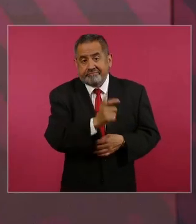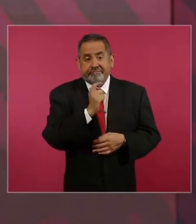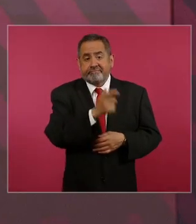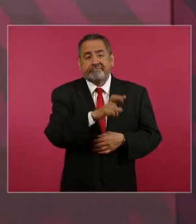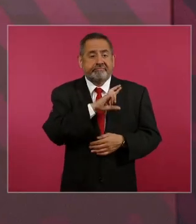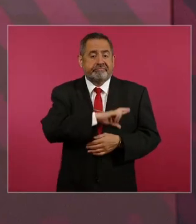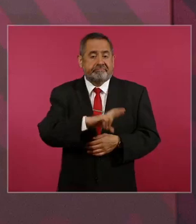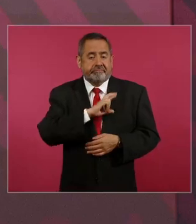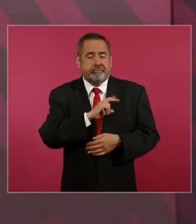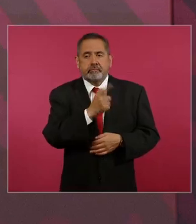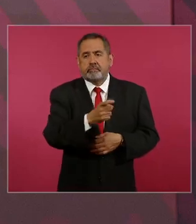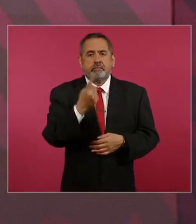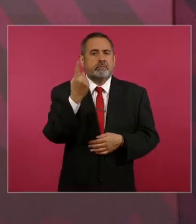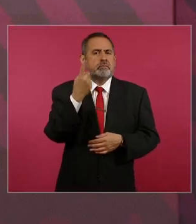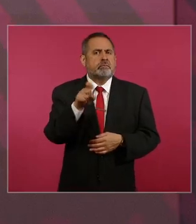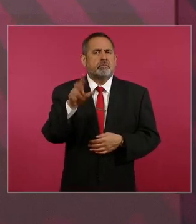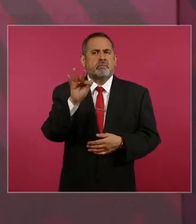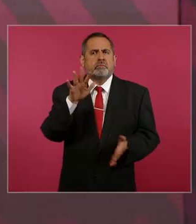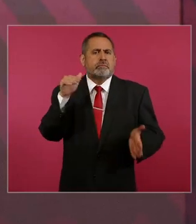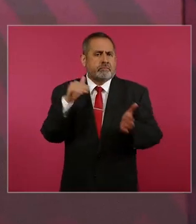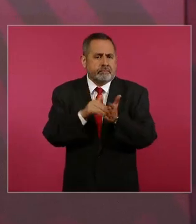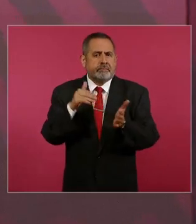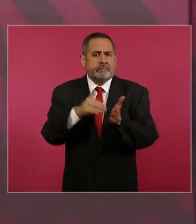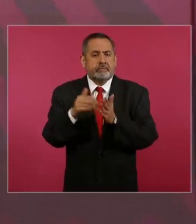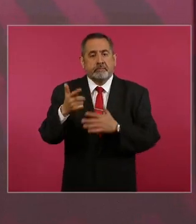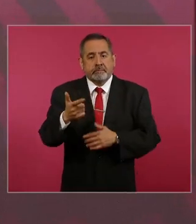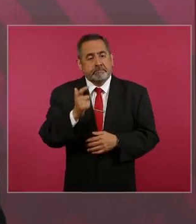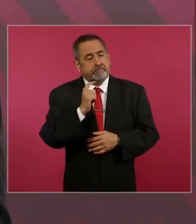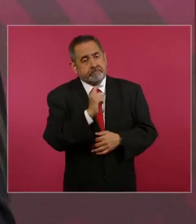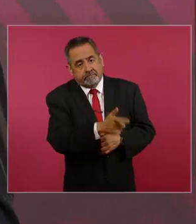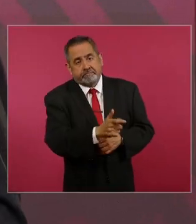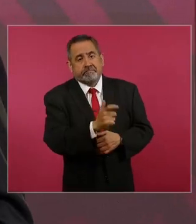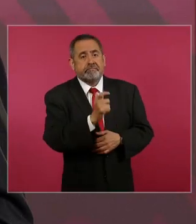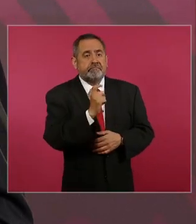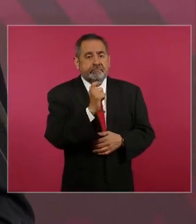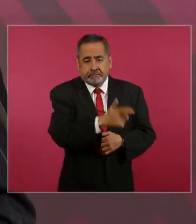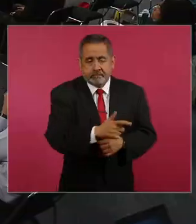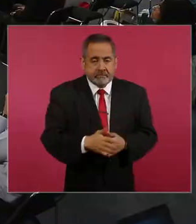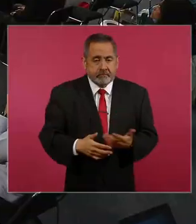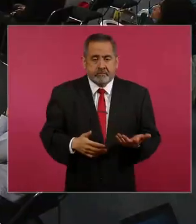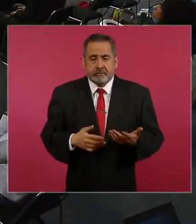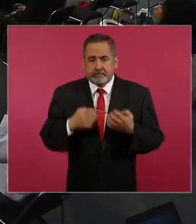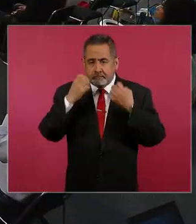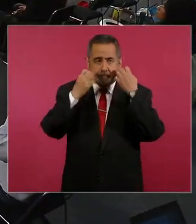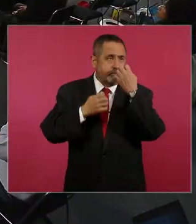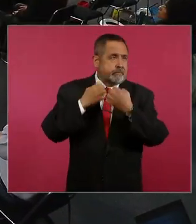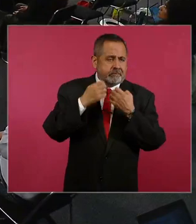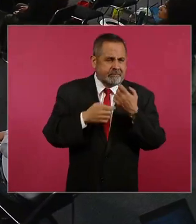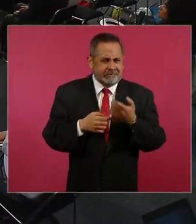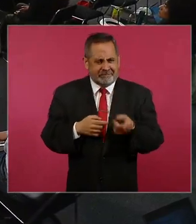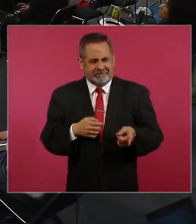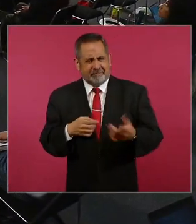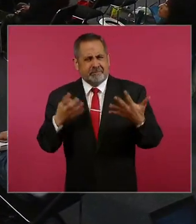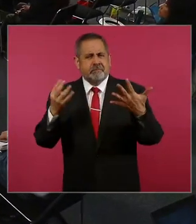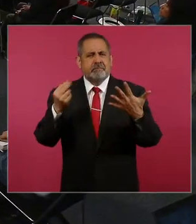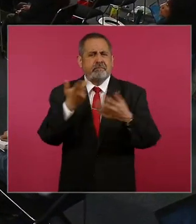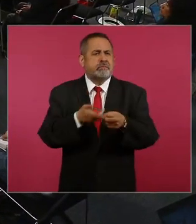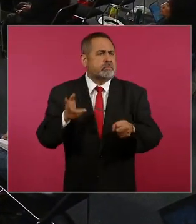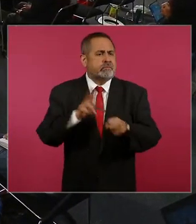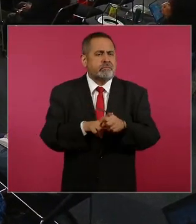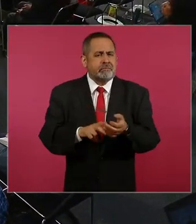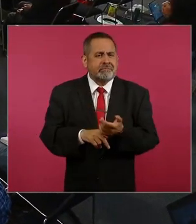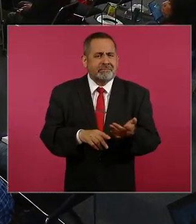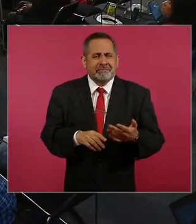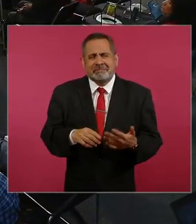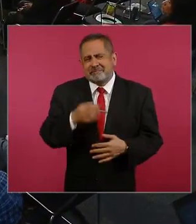140 mil millones de pesos y en los avalúos esos nueve hospitales cuestan